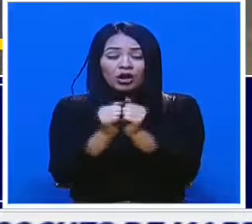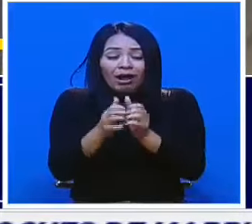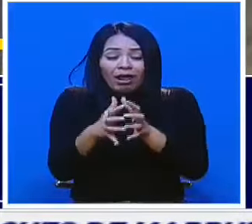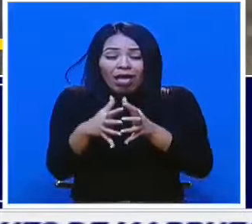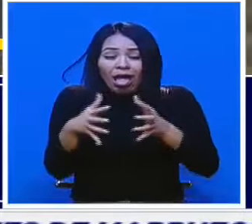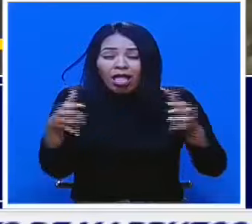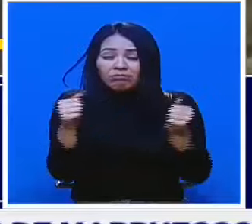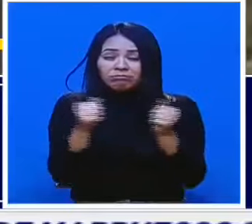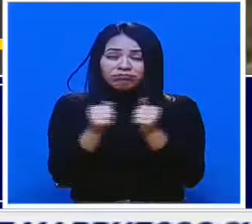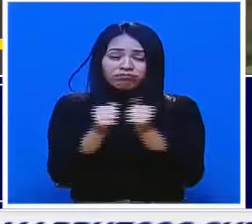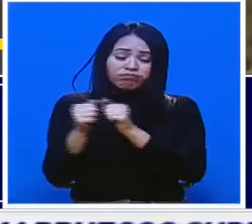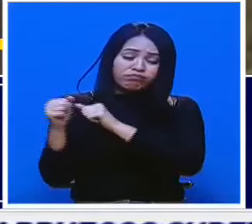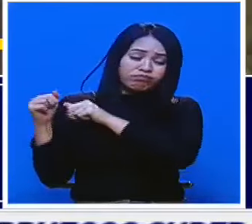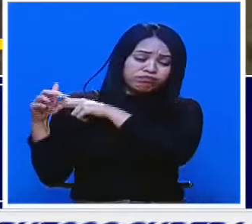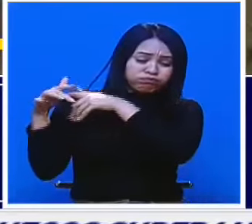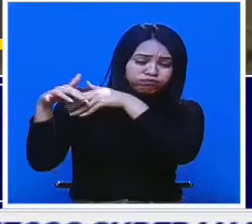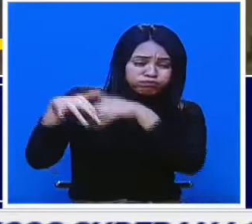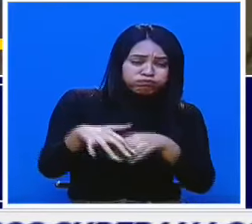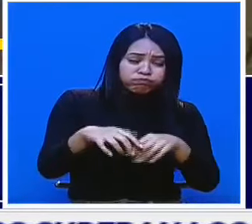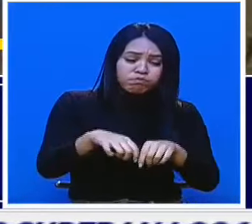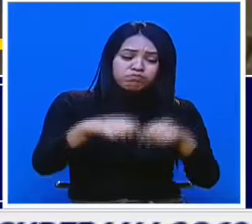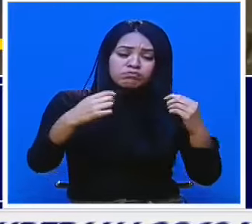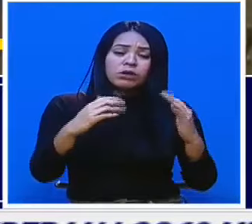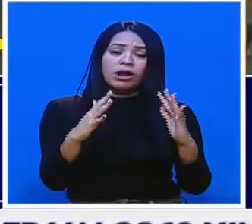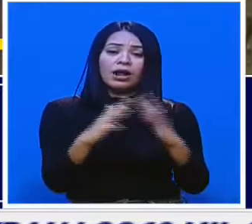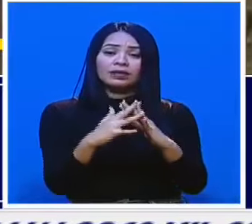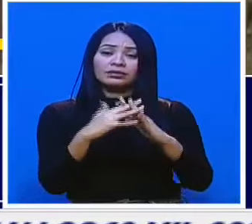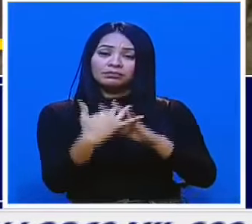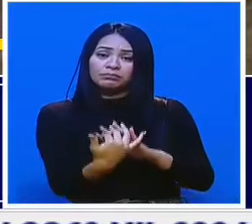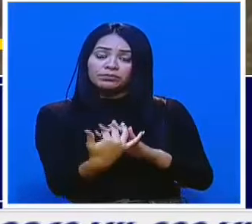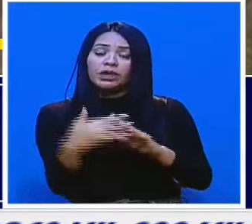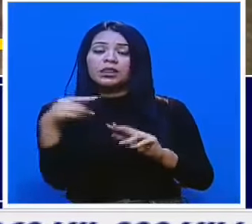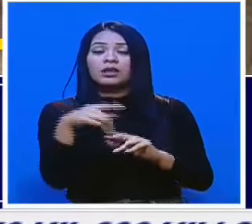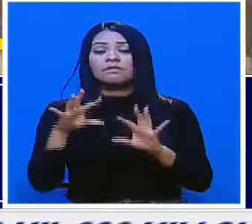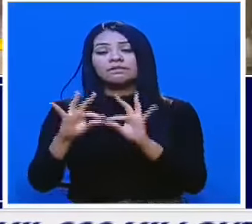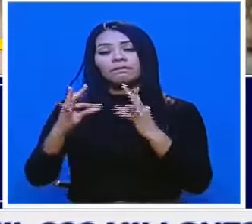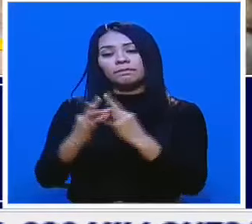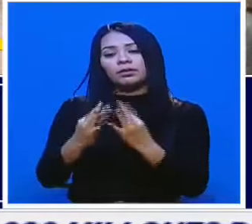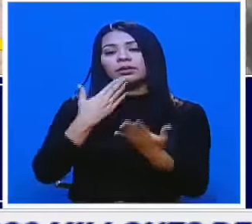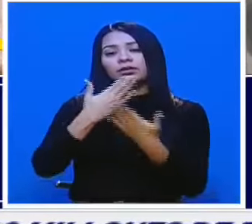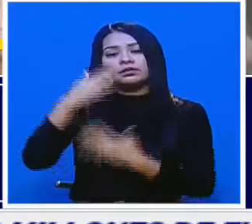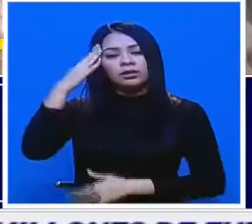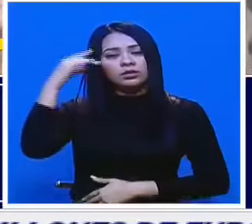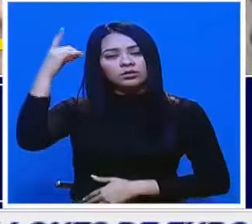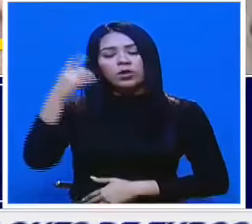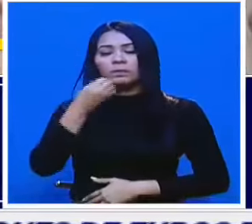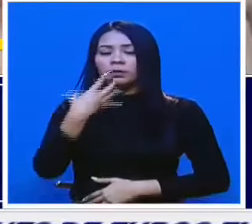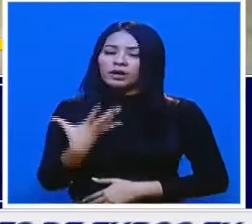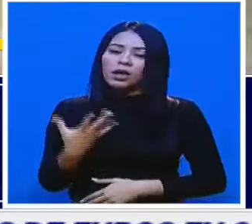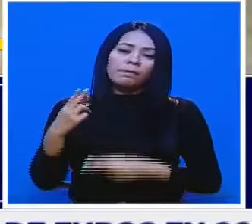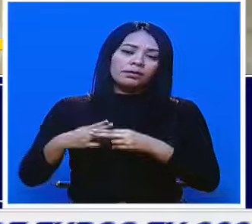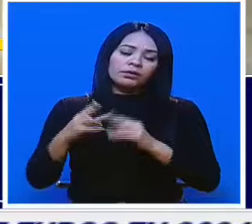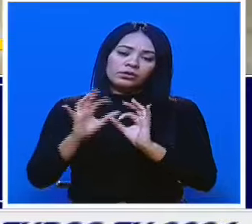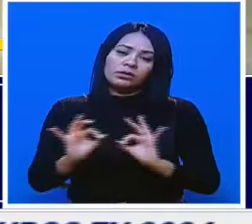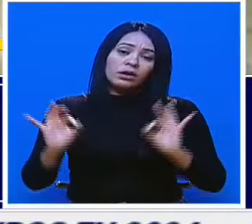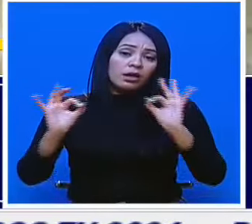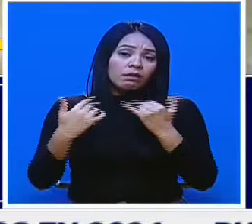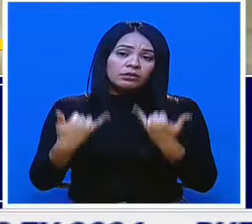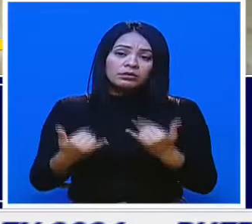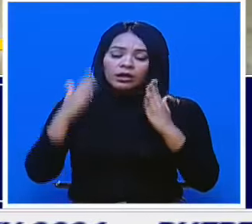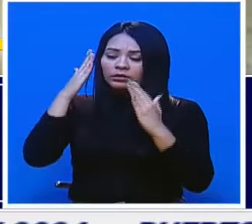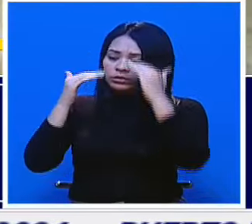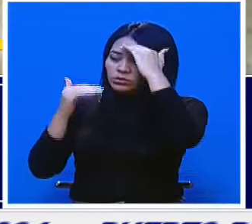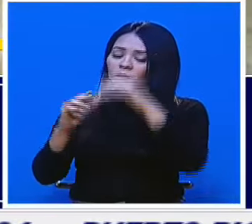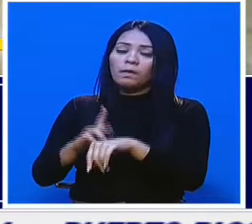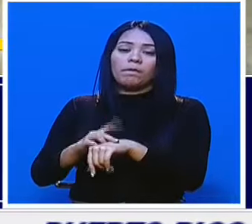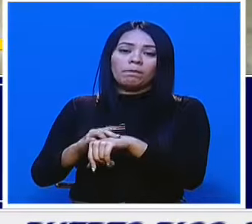dimensiones destrozaron completamente la vivienda. Gracias a Dios esas familias están fuera de peligro, están siendo atendidas y ya tanto